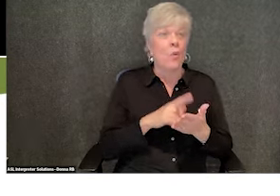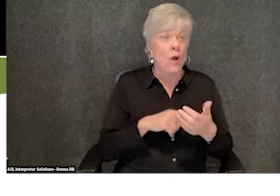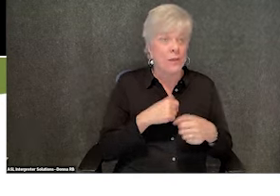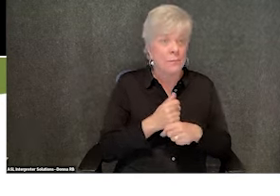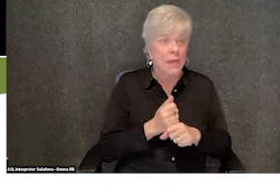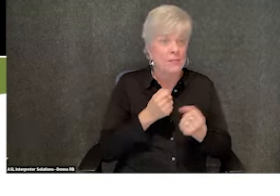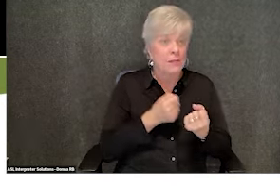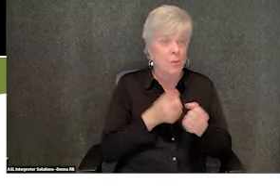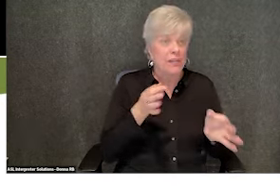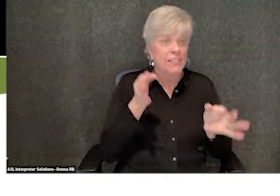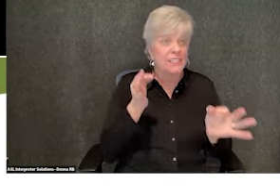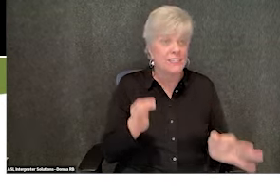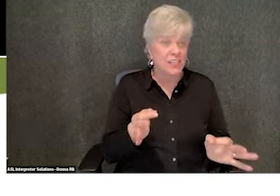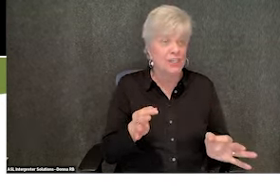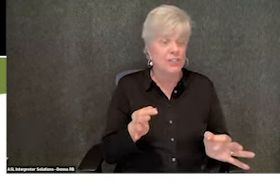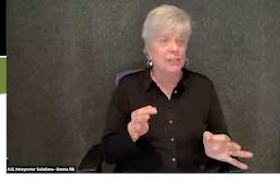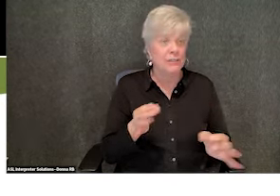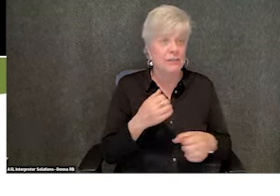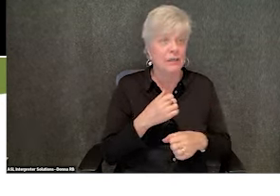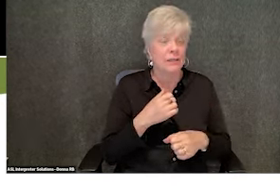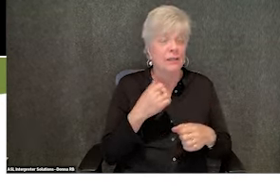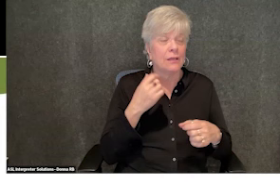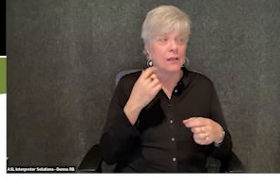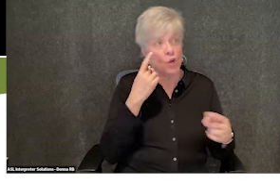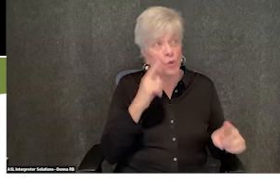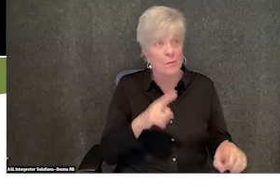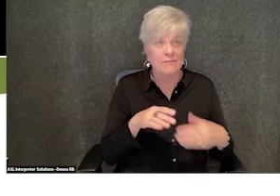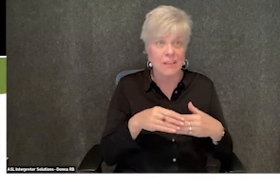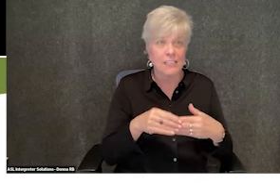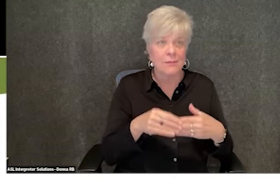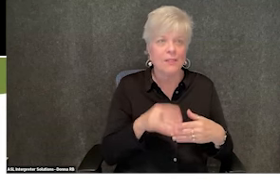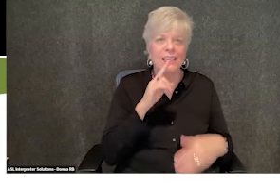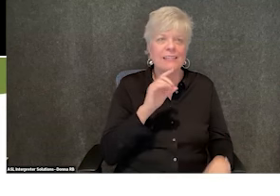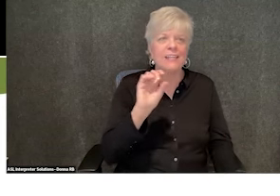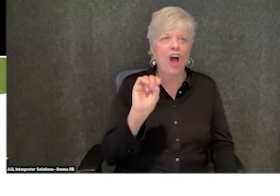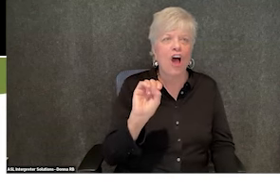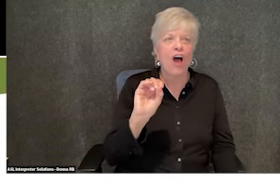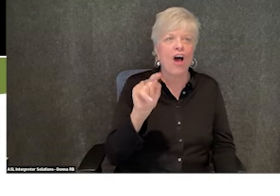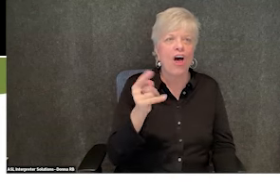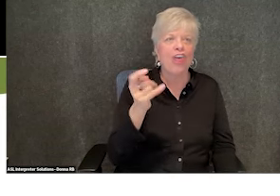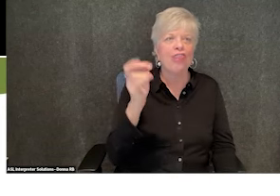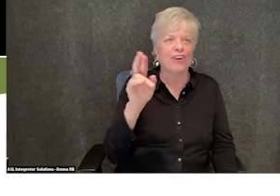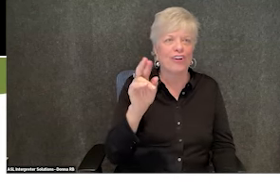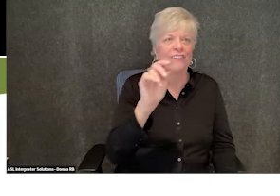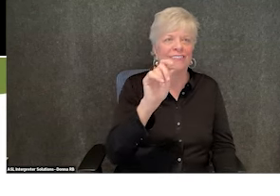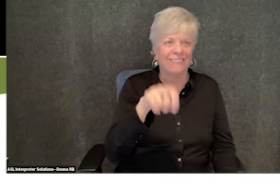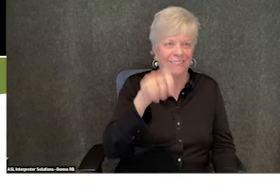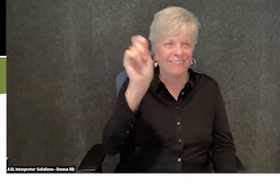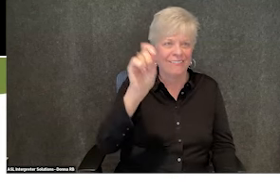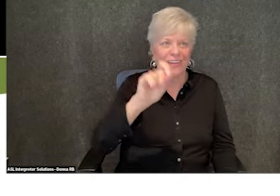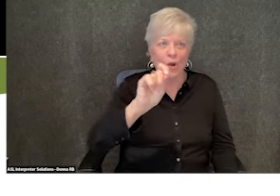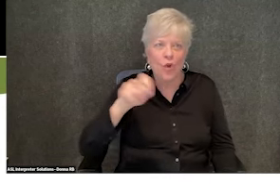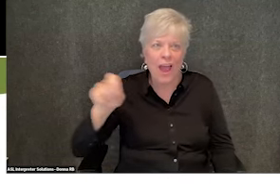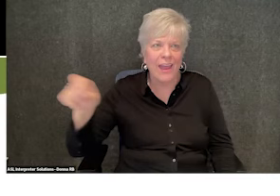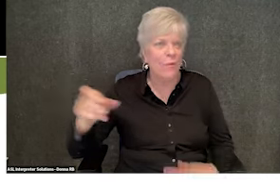lo que causa que la toma de decisiones con apoyo, es